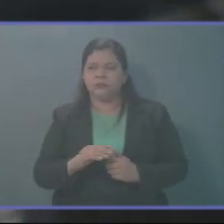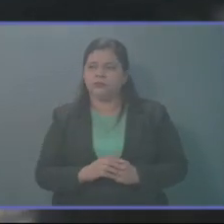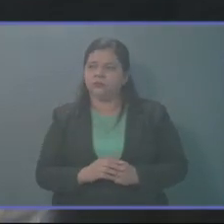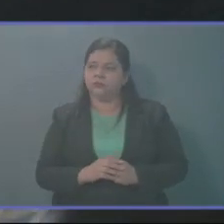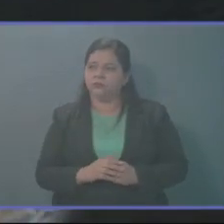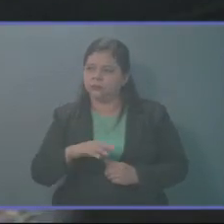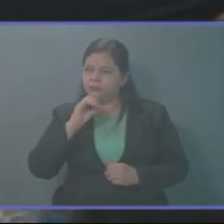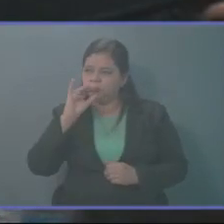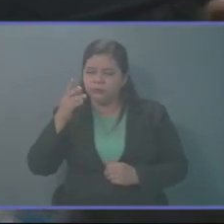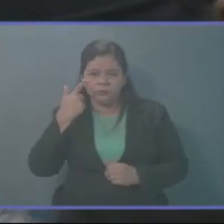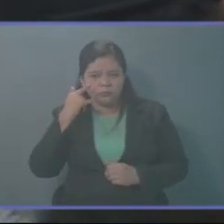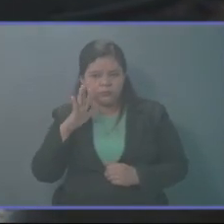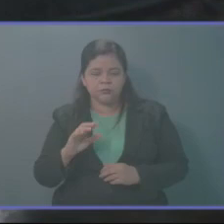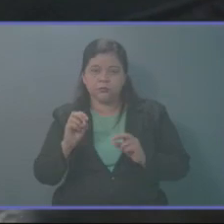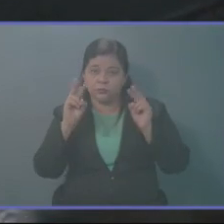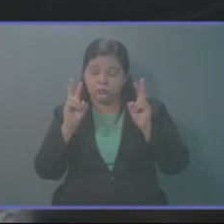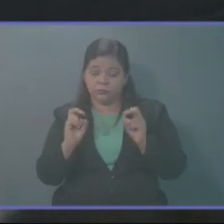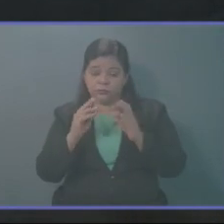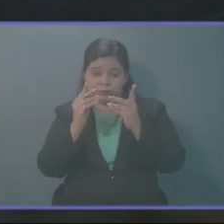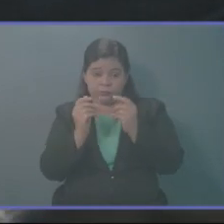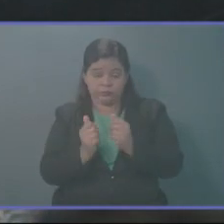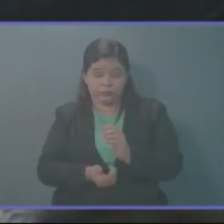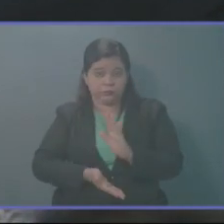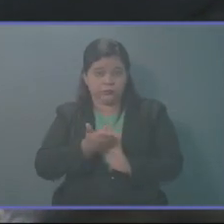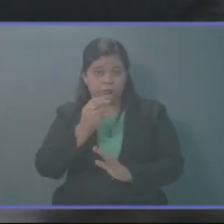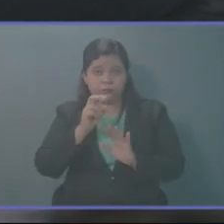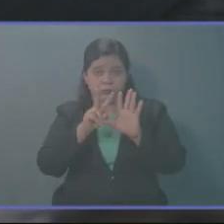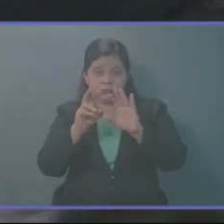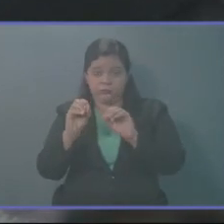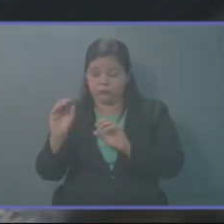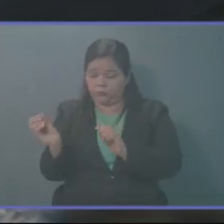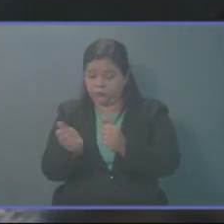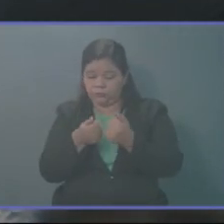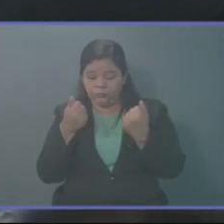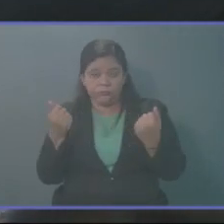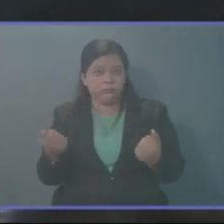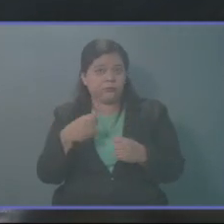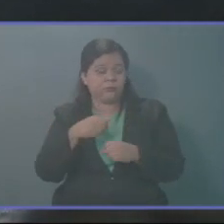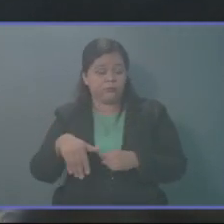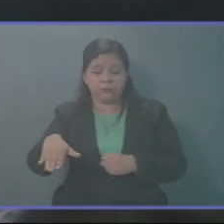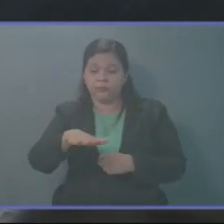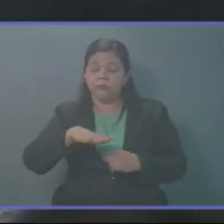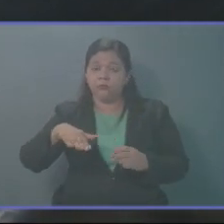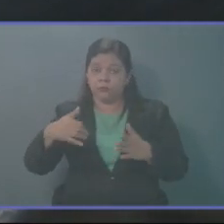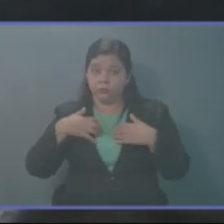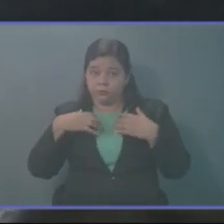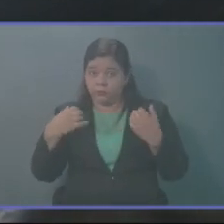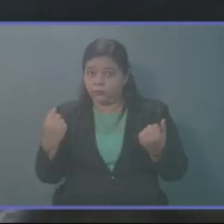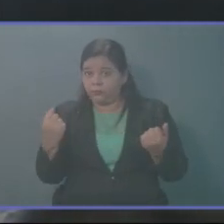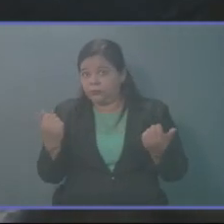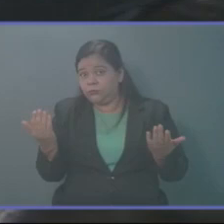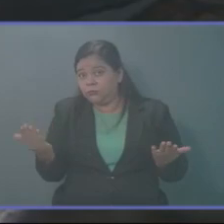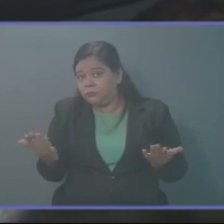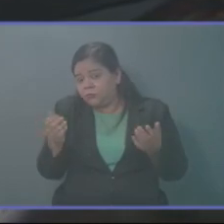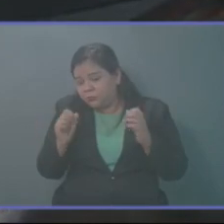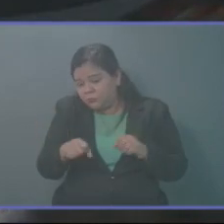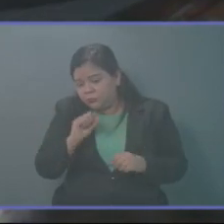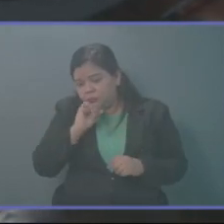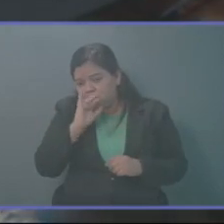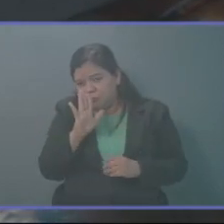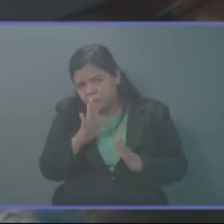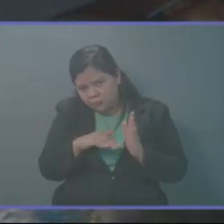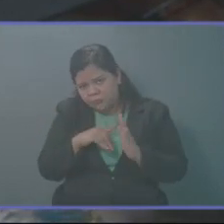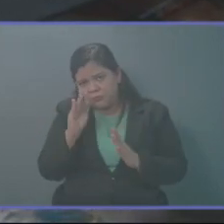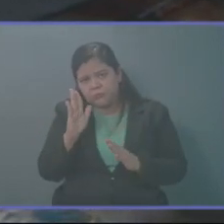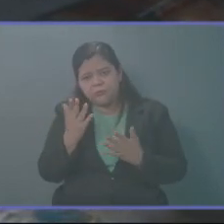por ejemplo, el presupuesto de más de 700 millones del área de salud no no va a ser suficiente, entonces hay que decir, bueno, hay tanto más que